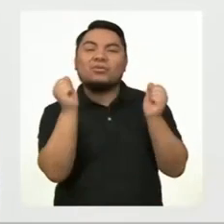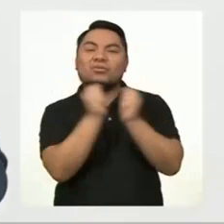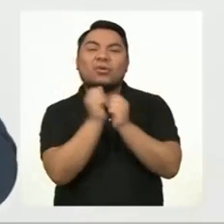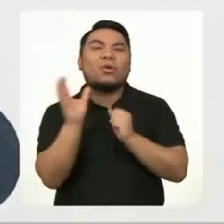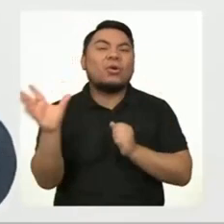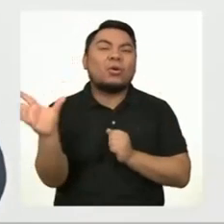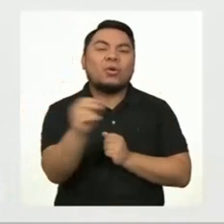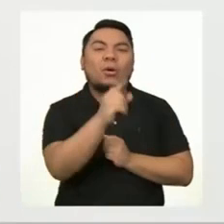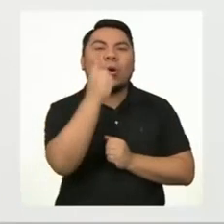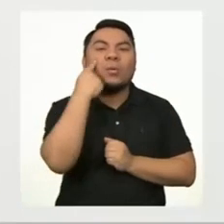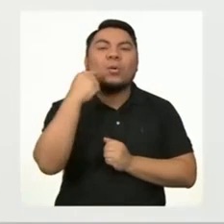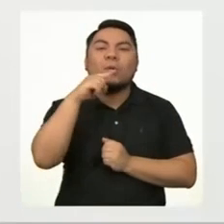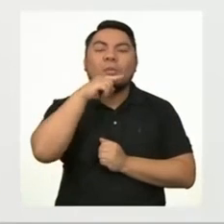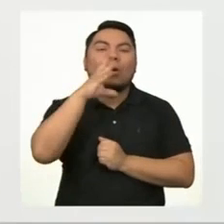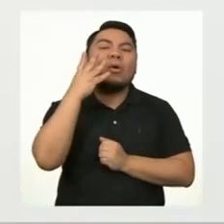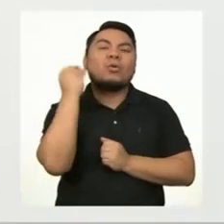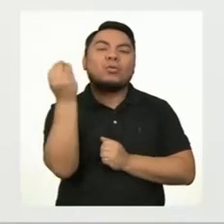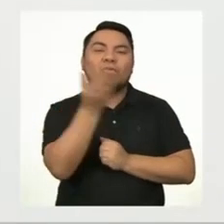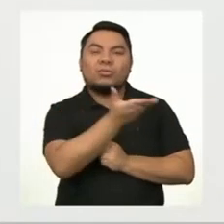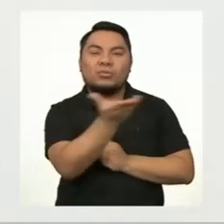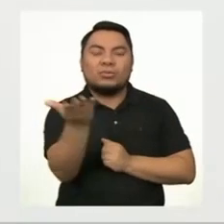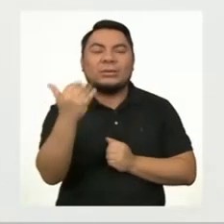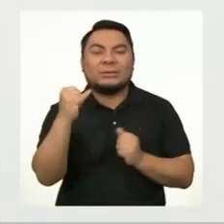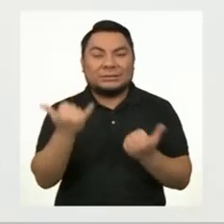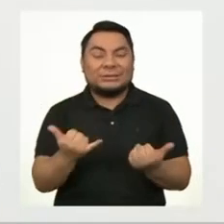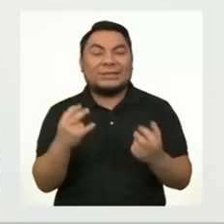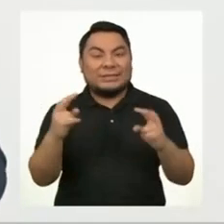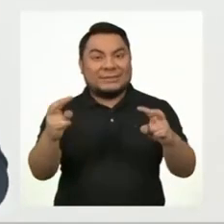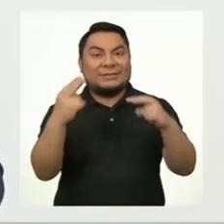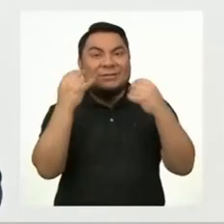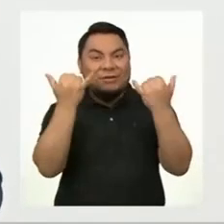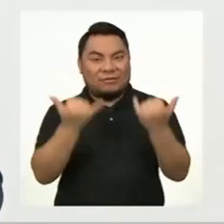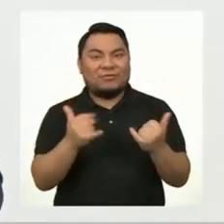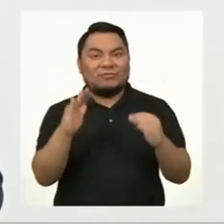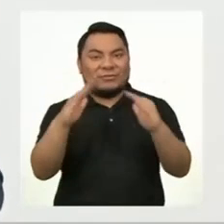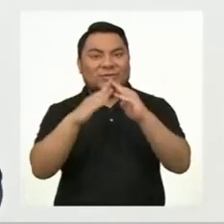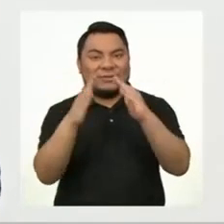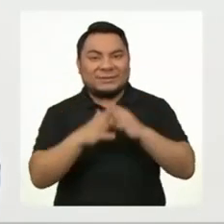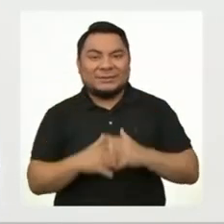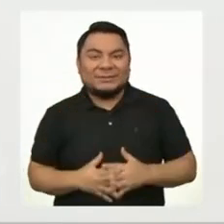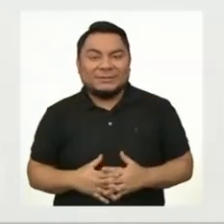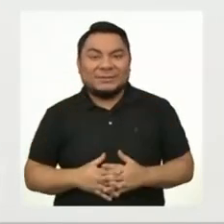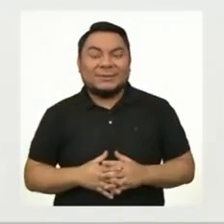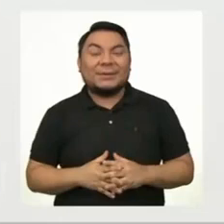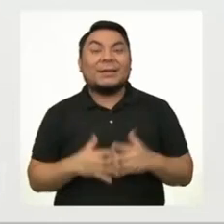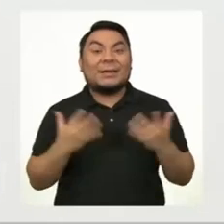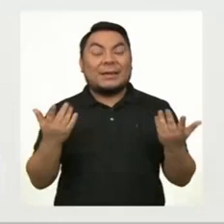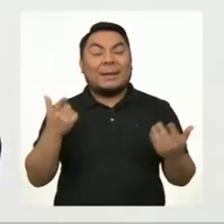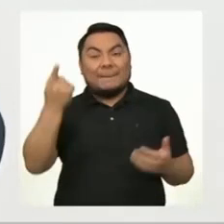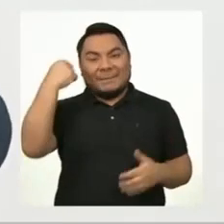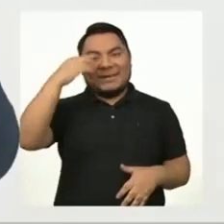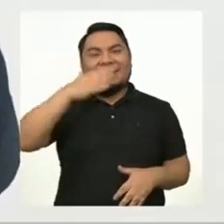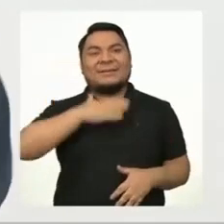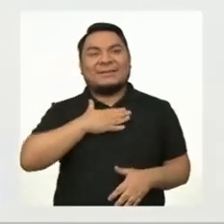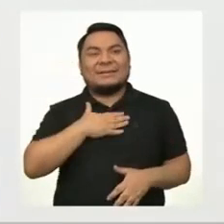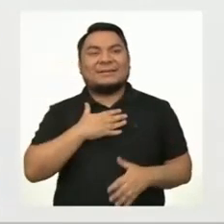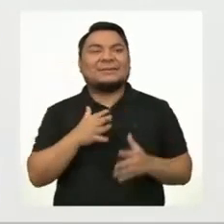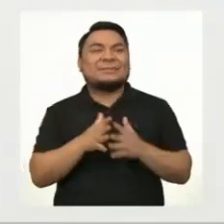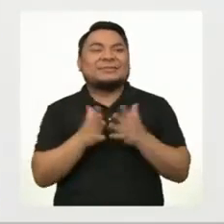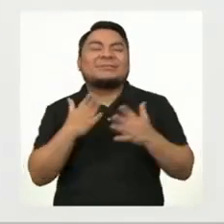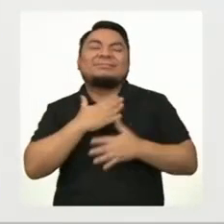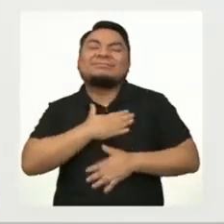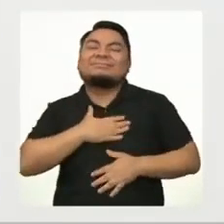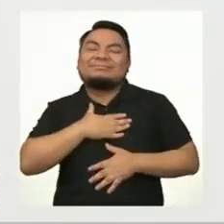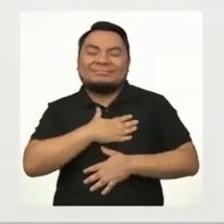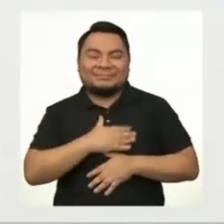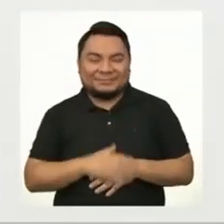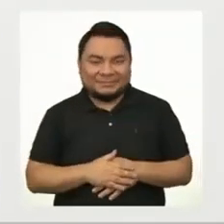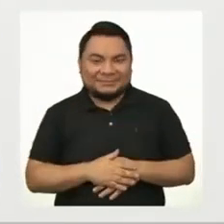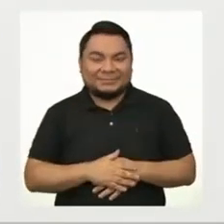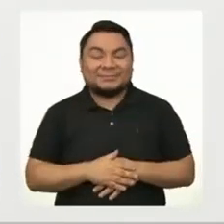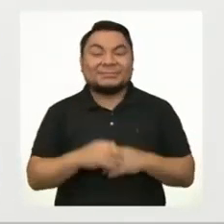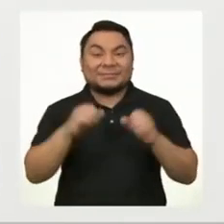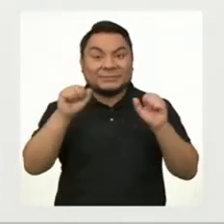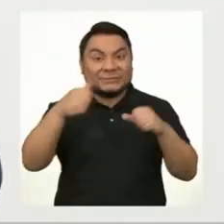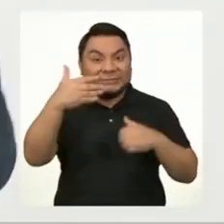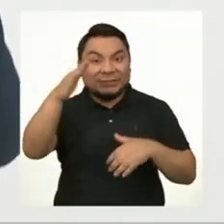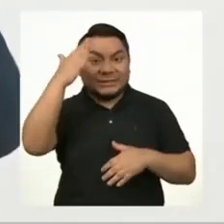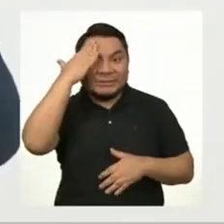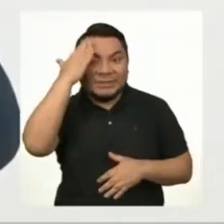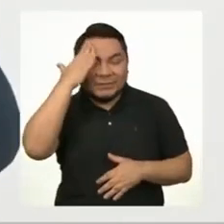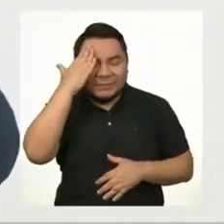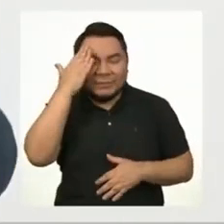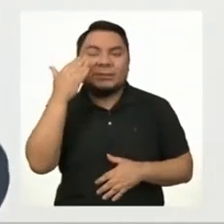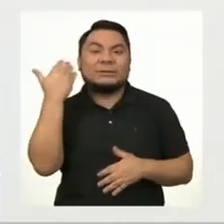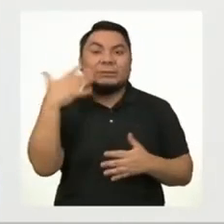todas las chicas y los chicos que nos han recibido hoy en sus casas. Para mí es un placer. Así que ya